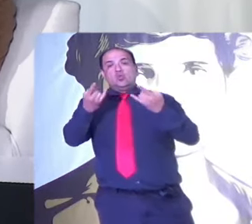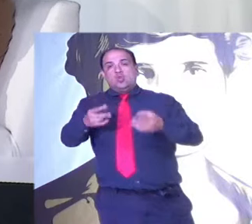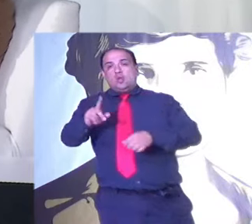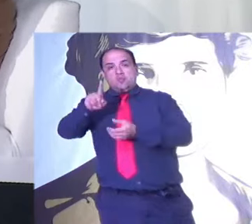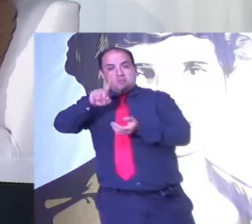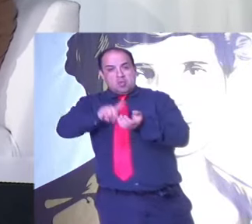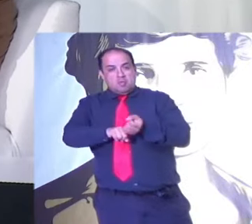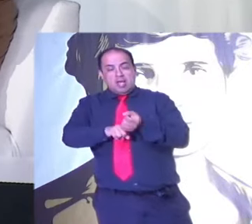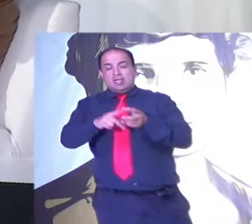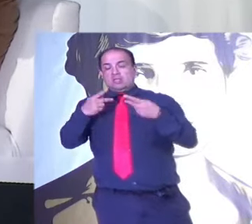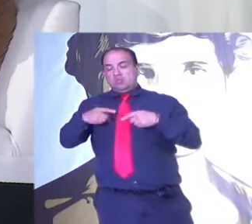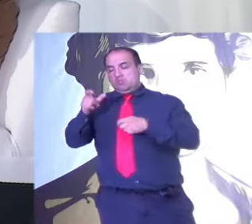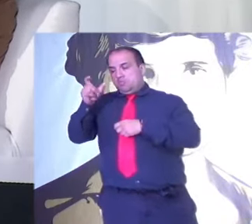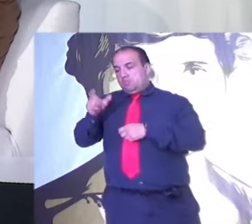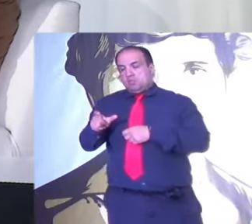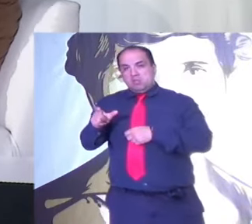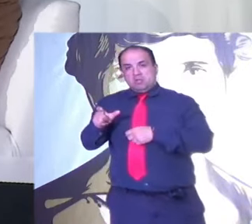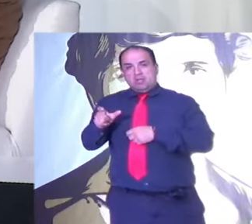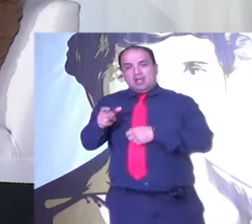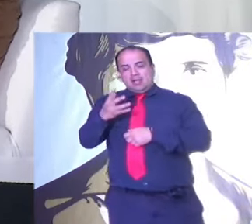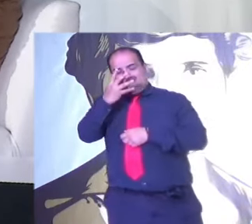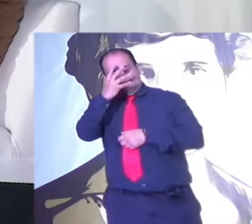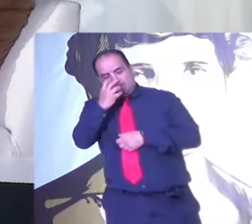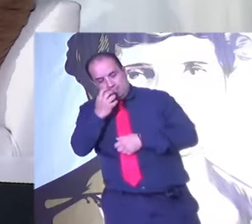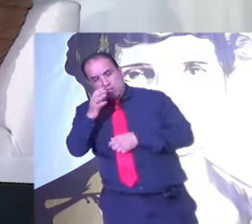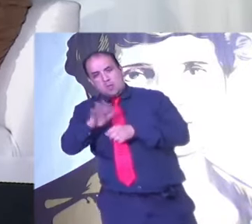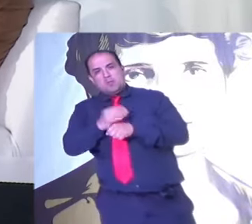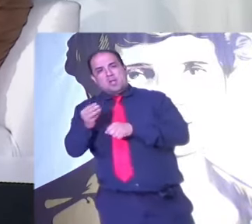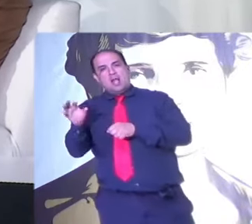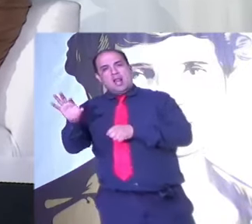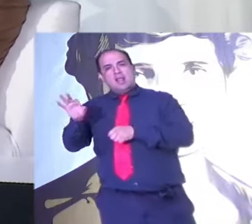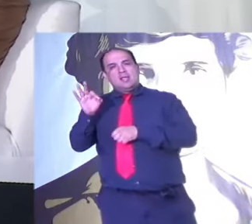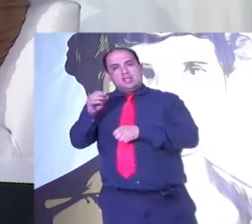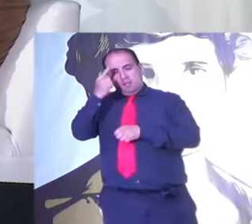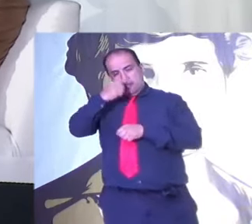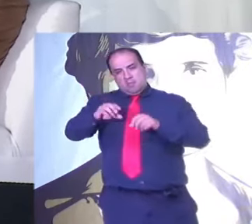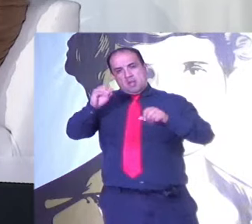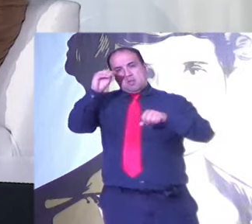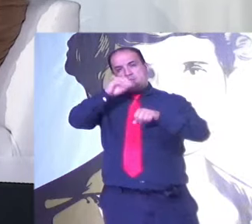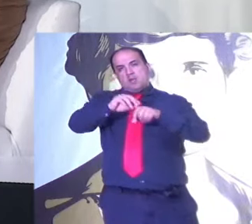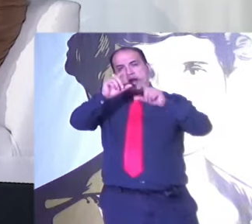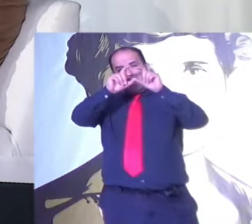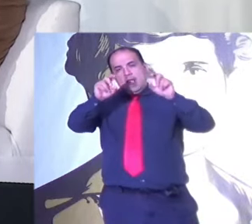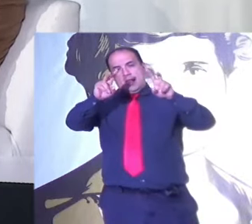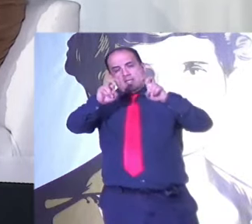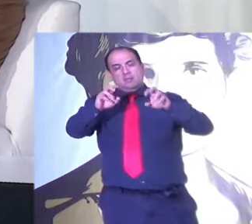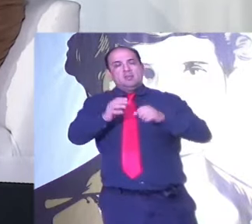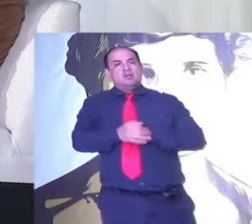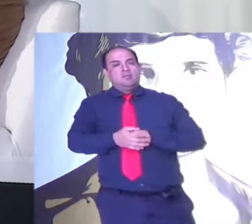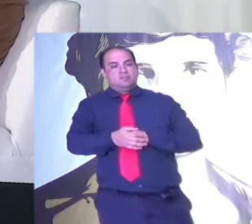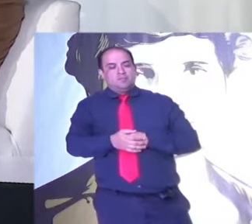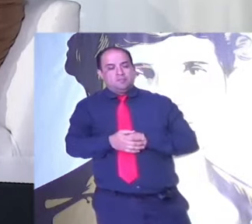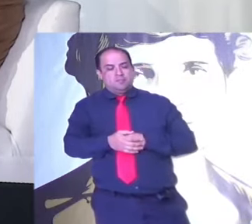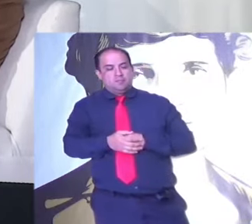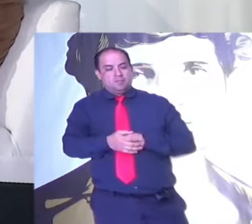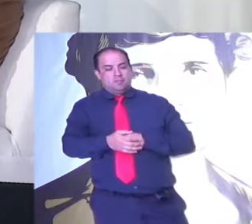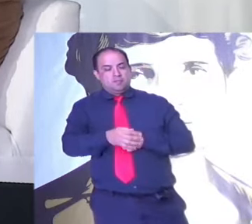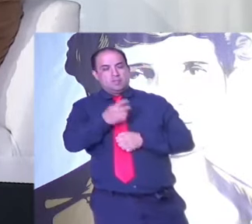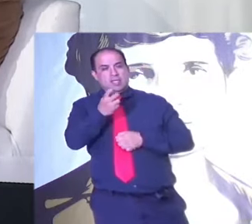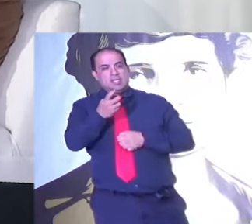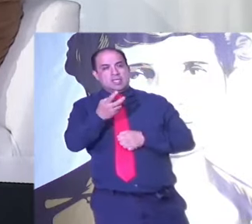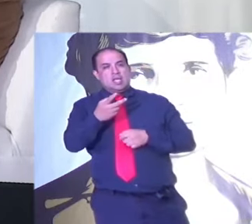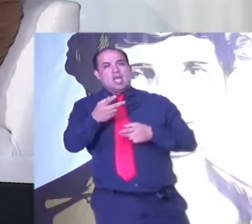Bueno, a mí me resultó muy triste. ¿Por qué lo elegiste para el título de la... Muy bien, el elegante Joan en el libro es un